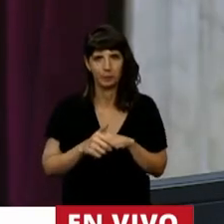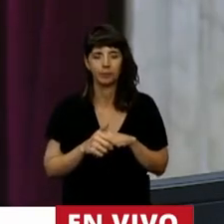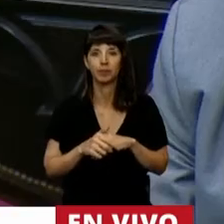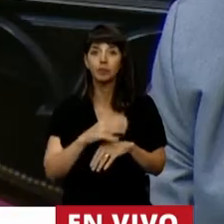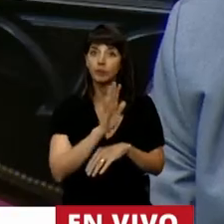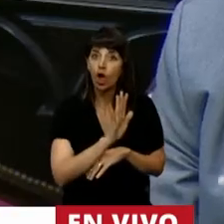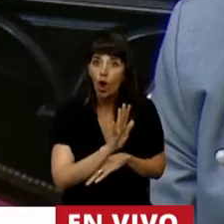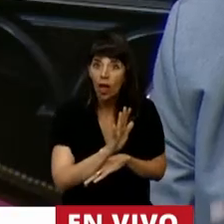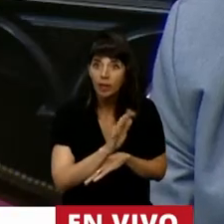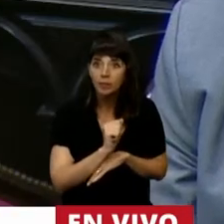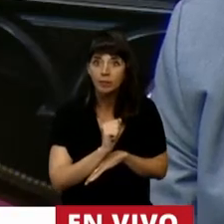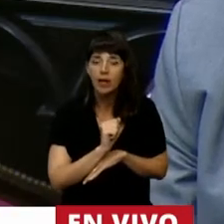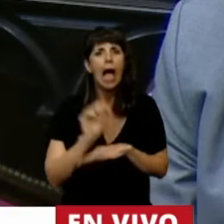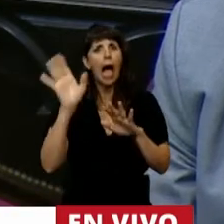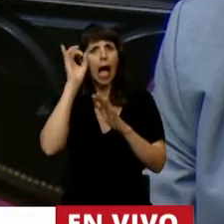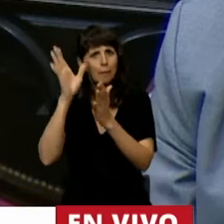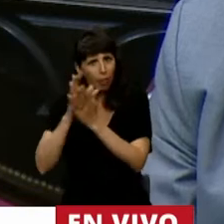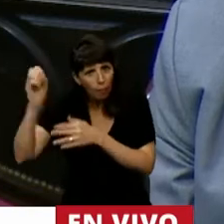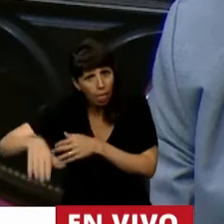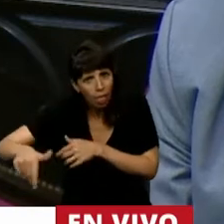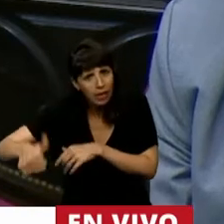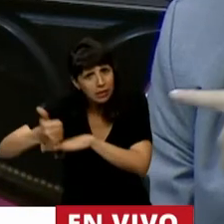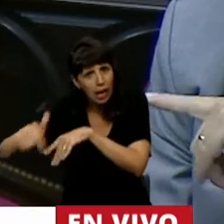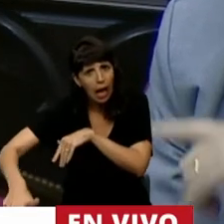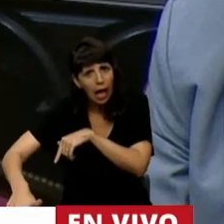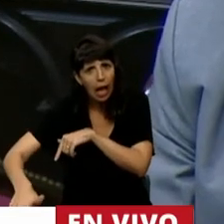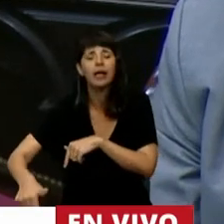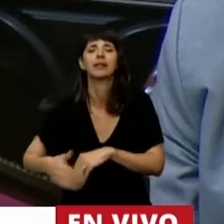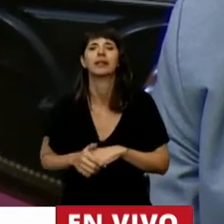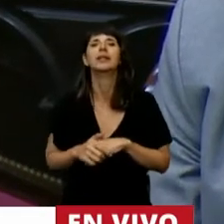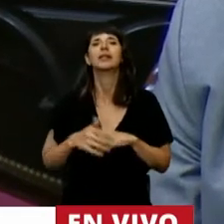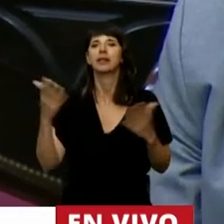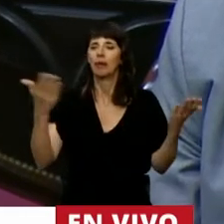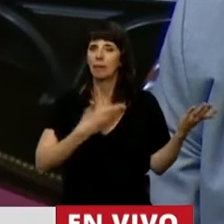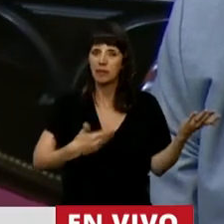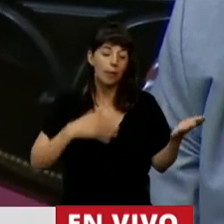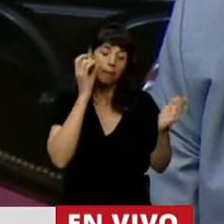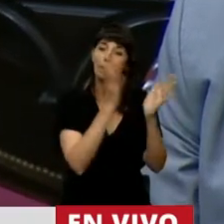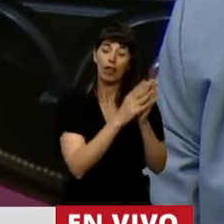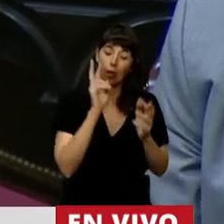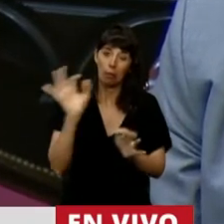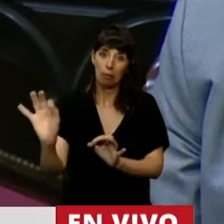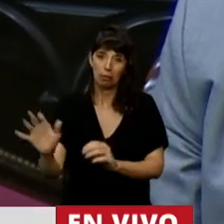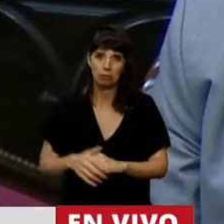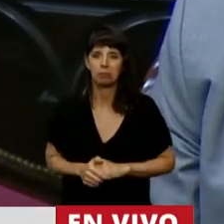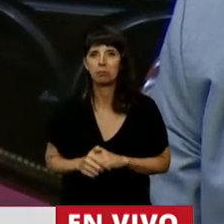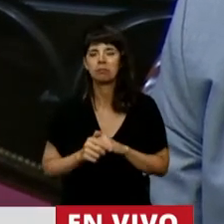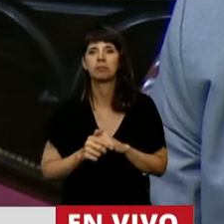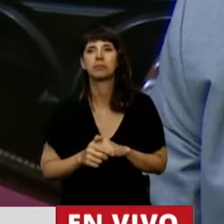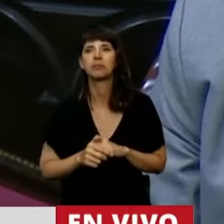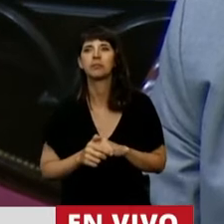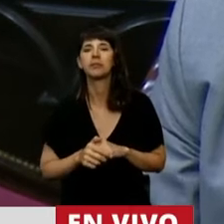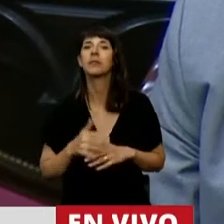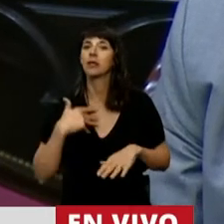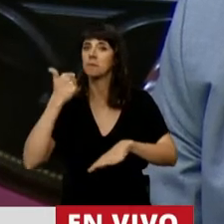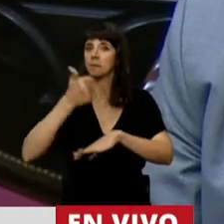Hola. Ah, perdón, está presente el diputado Casas. Señor presidente. Perdón, diputado, no lo había visto. Me presento en